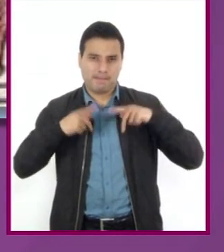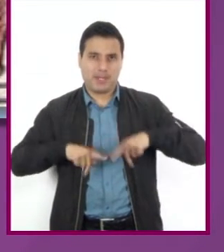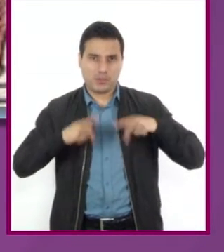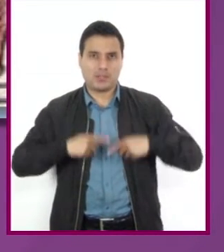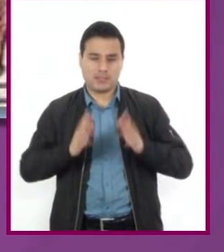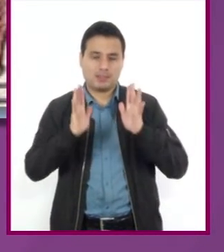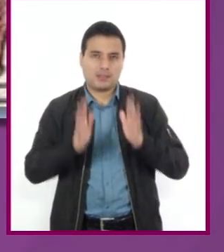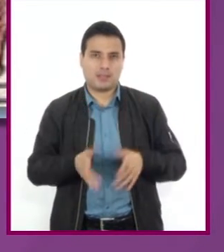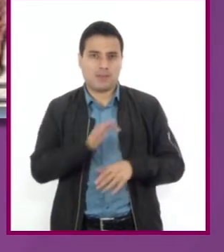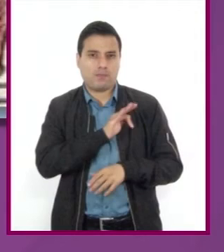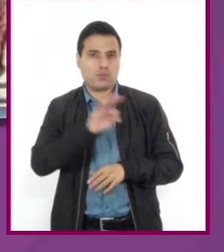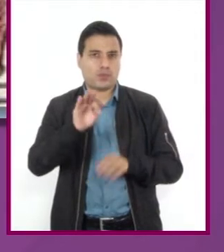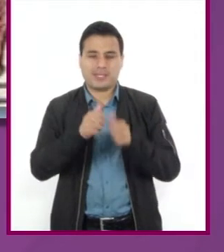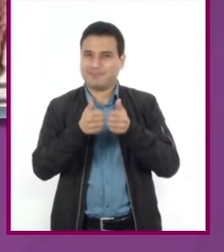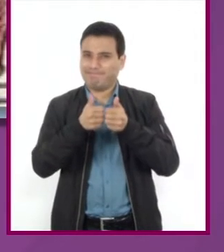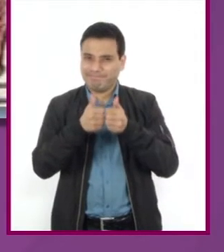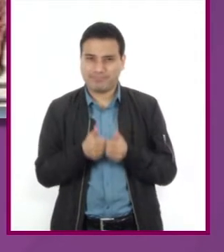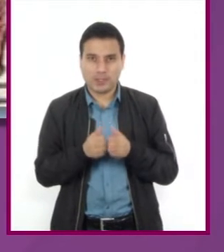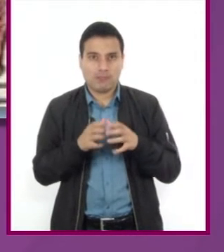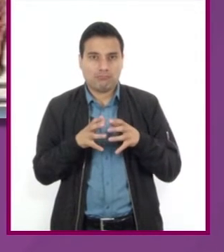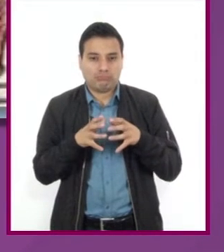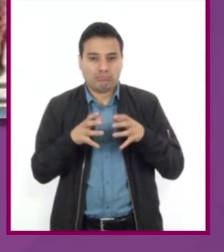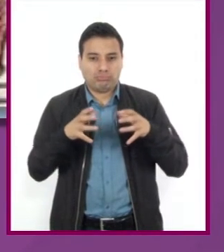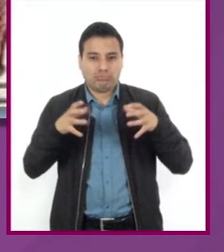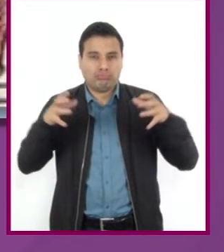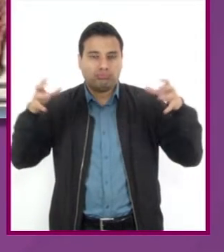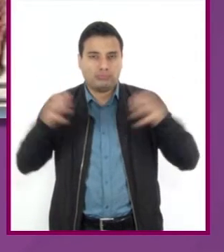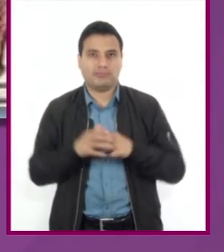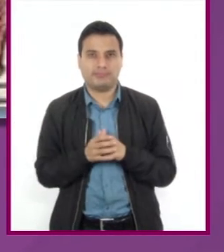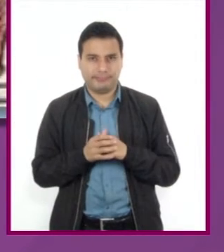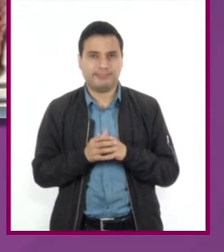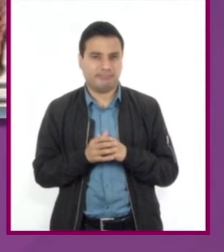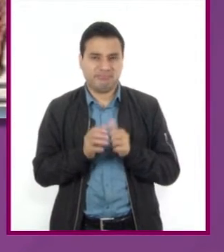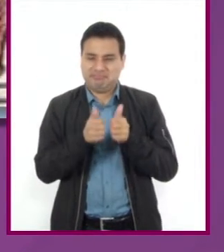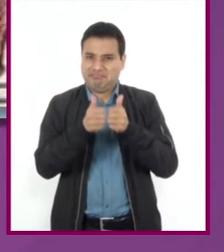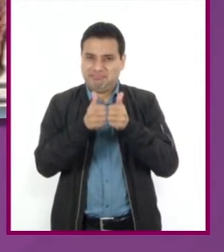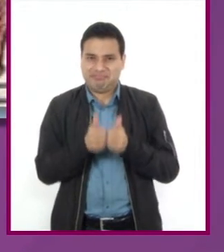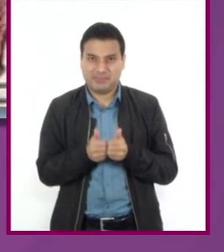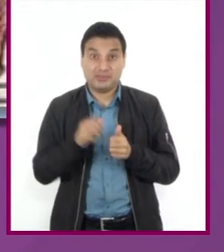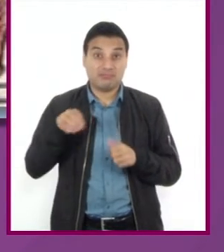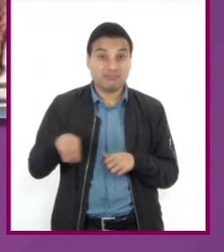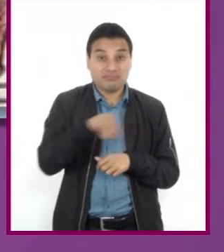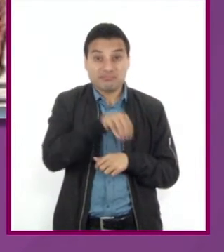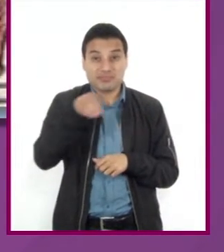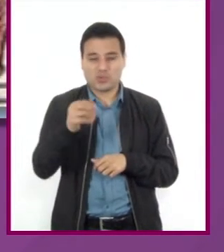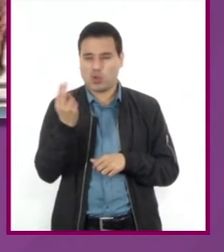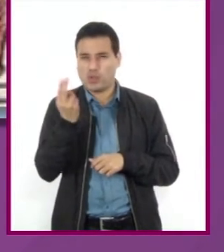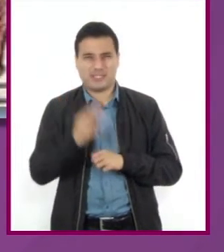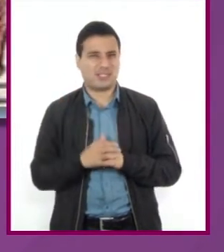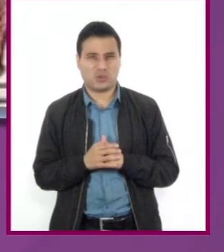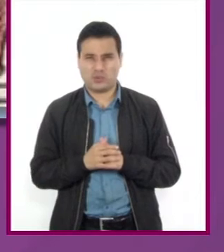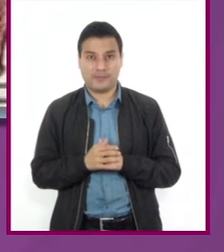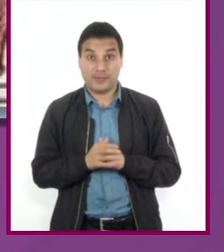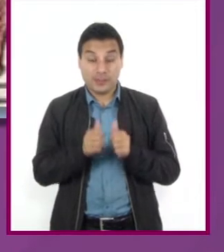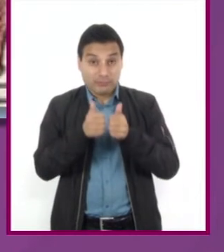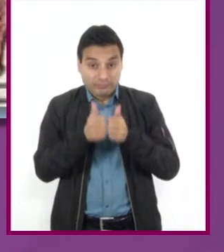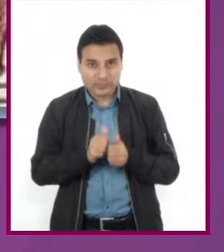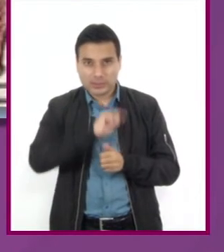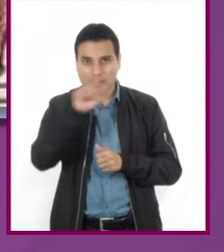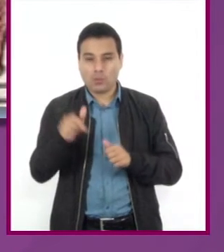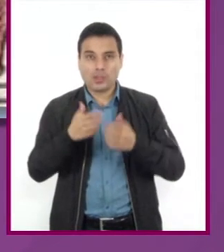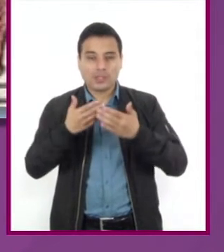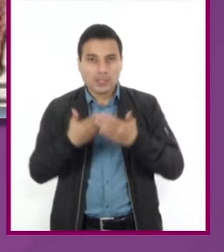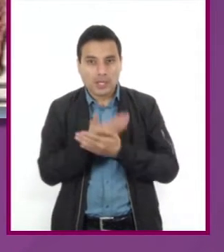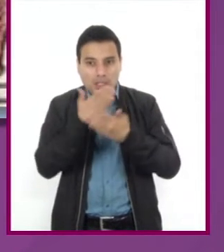asentamientos mesoamericanos, además de volverse completamente sedentarios, experimentaron una explosión demográfica. A su